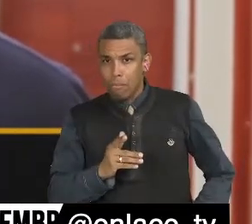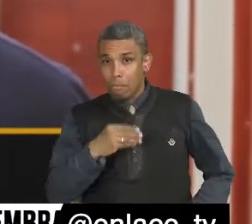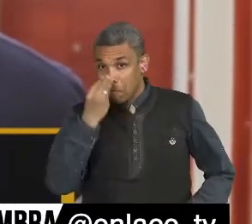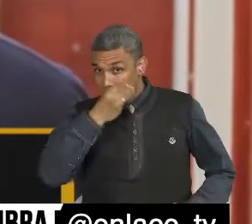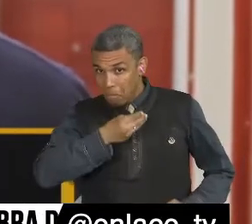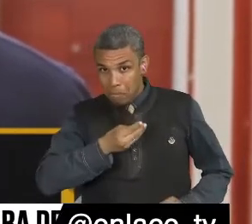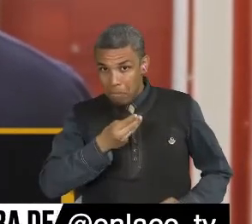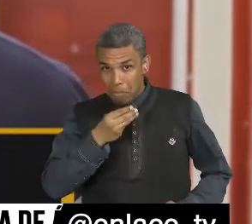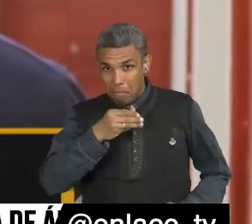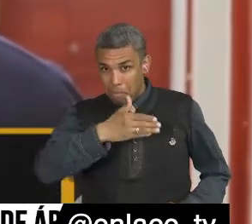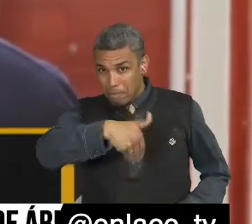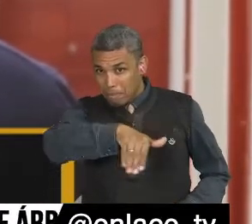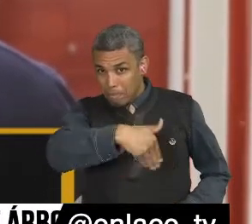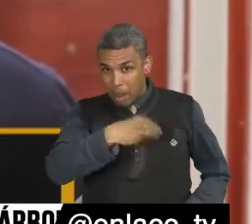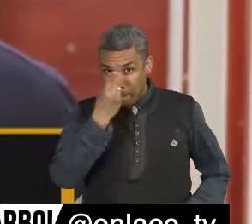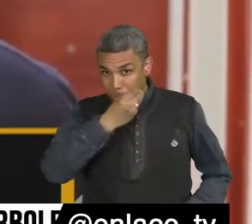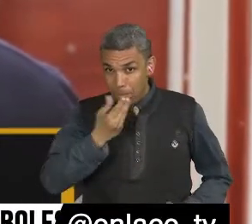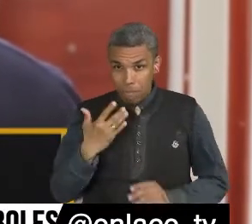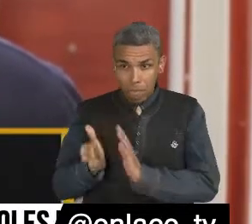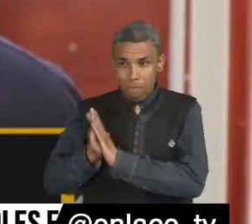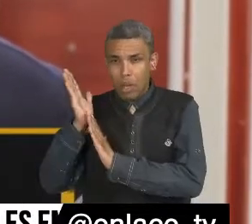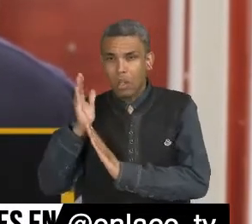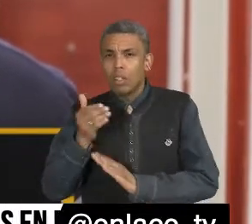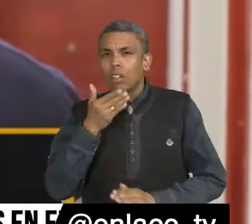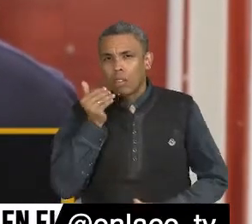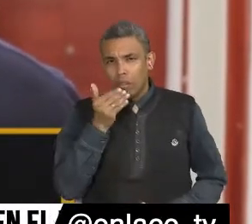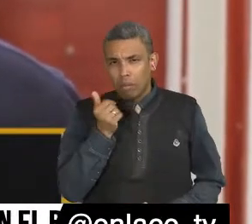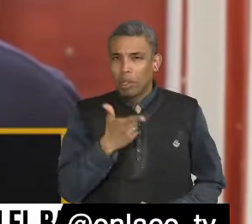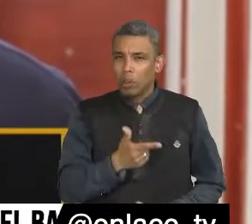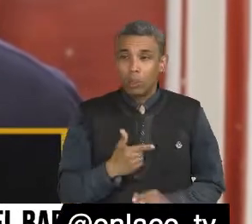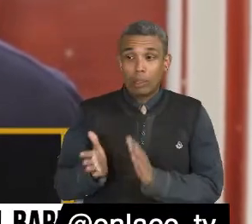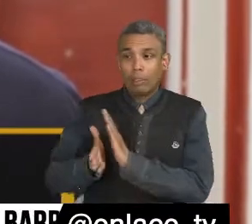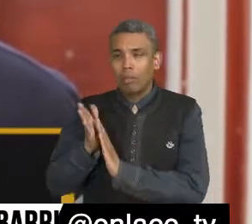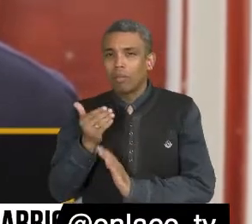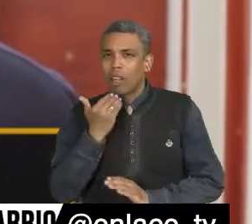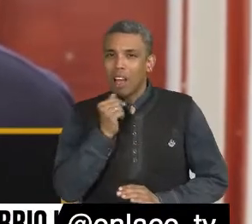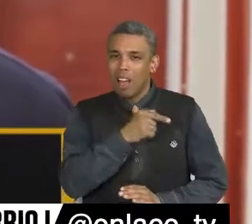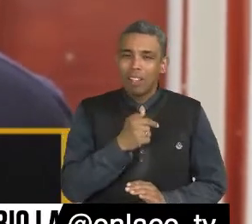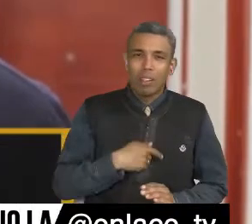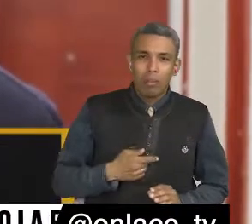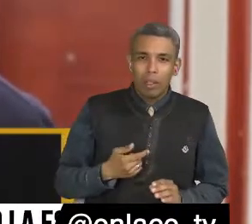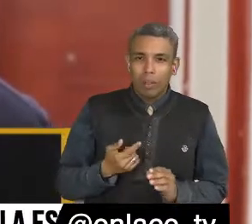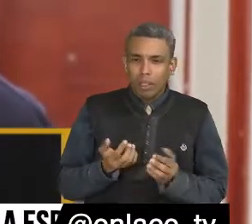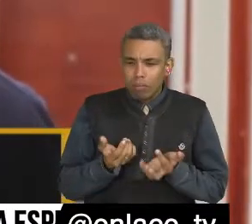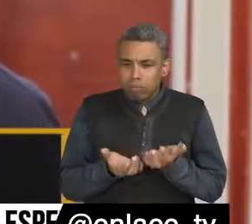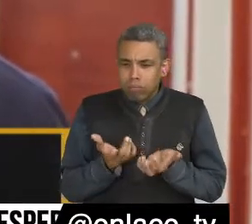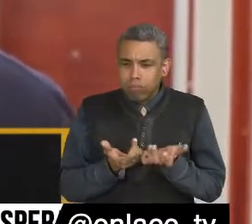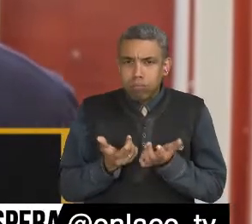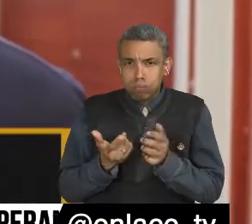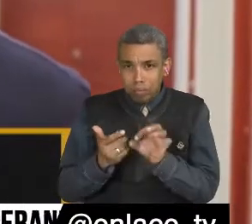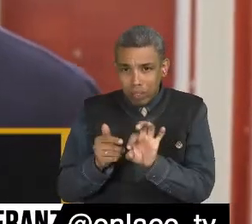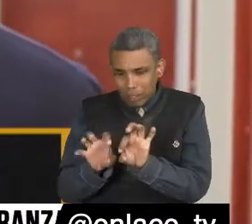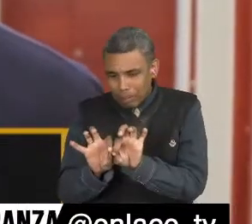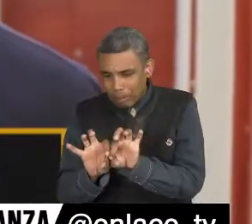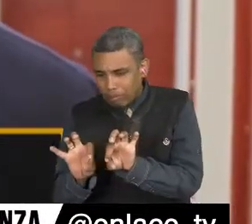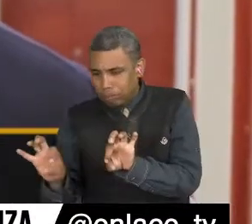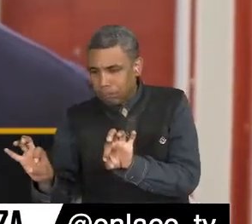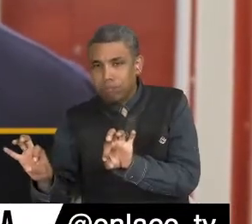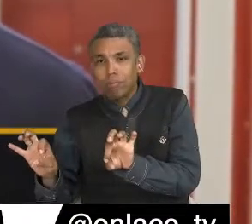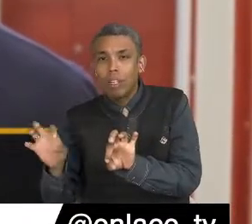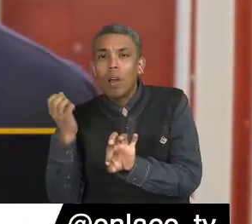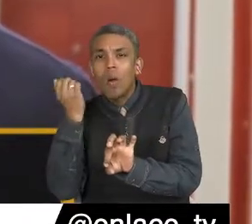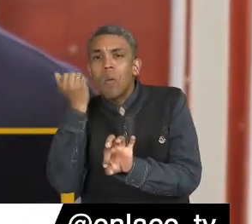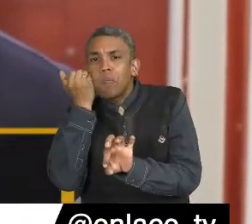dejar cerradas las llaves o las llaves de paso del gas, del agua, los electrodomésticos que no van a utilizar en ese